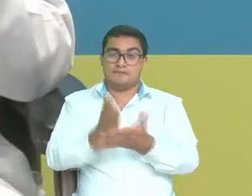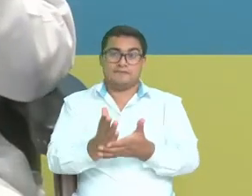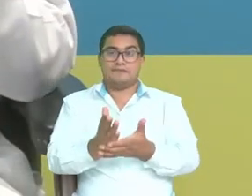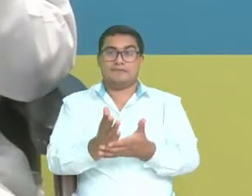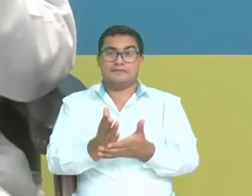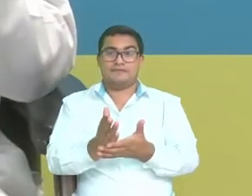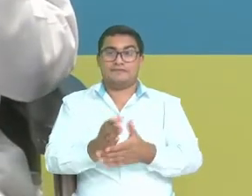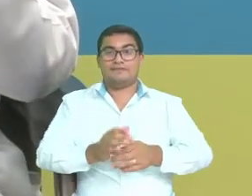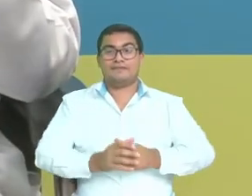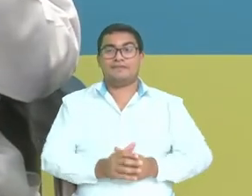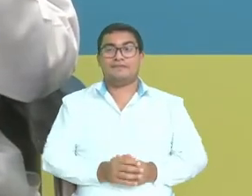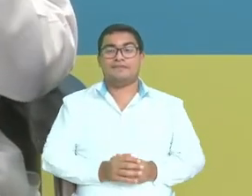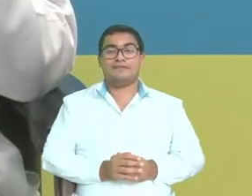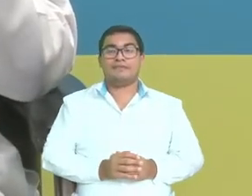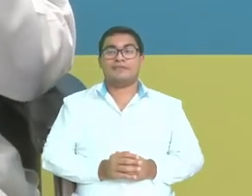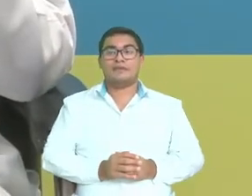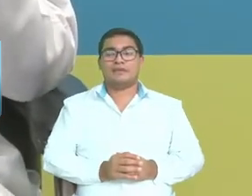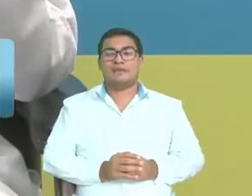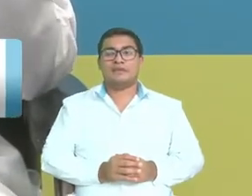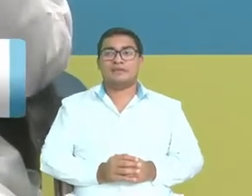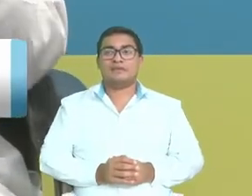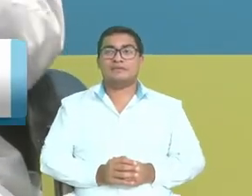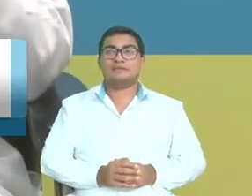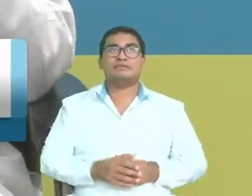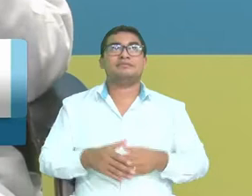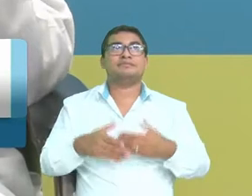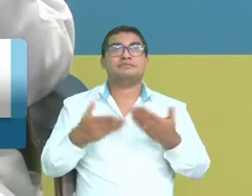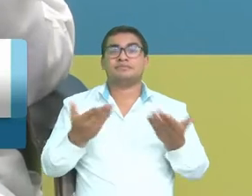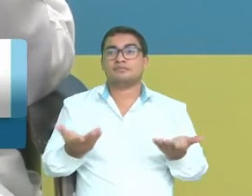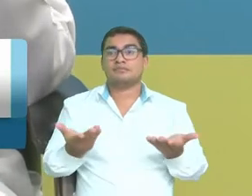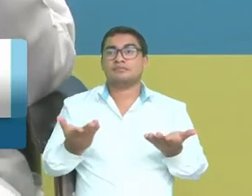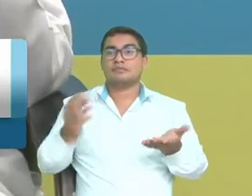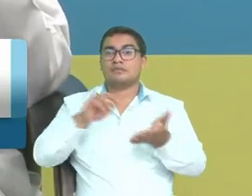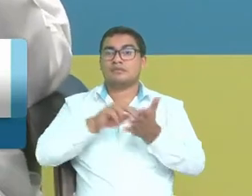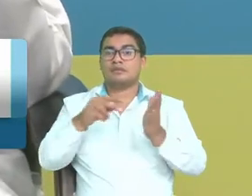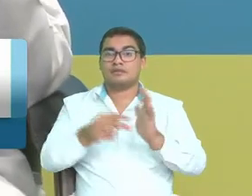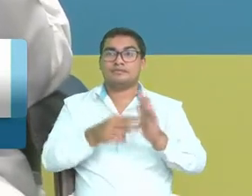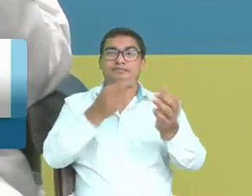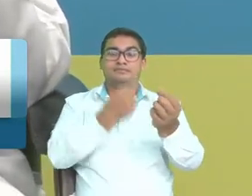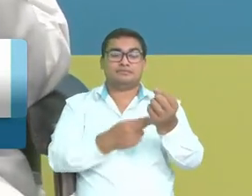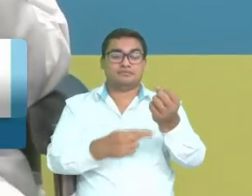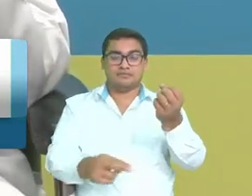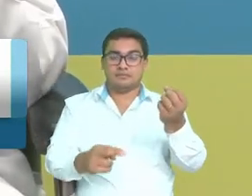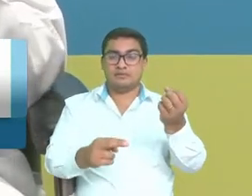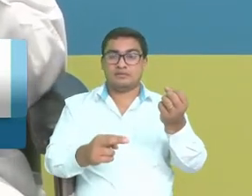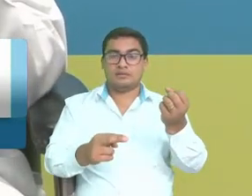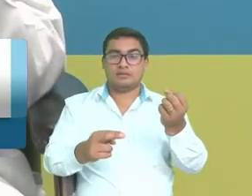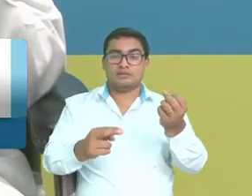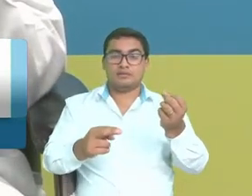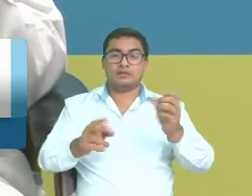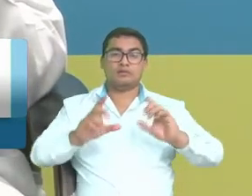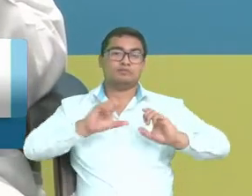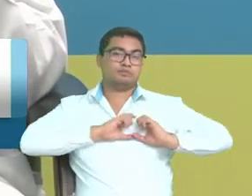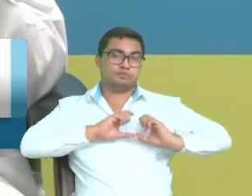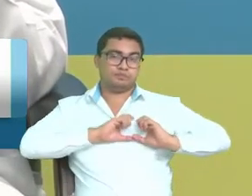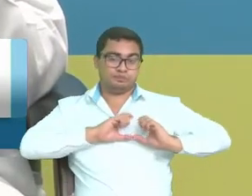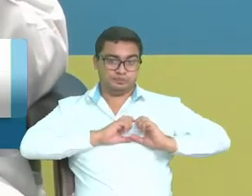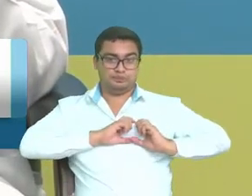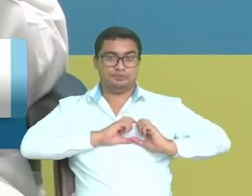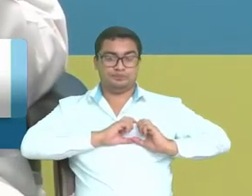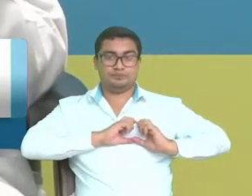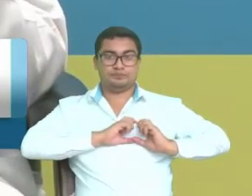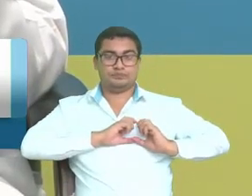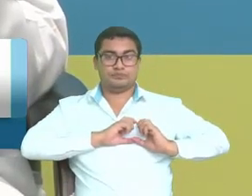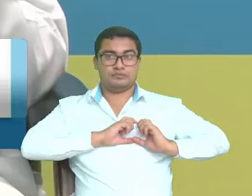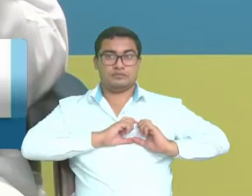¿no? Entonces, sí, el sistema circulatorio está compuesto por el corazón,